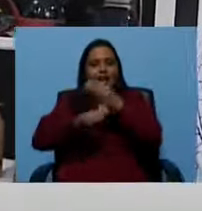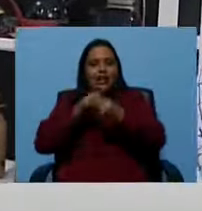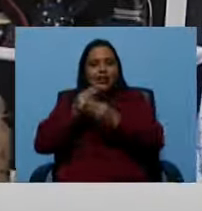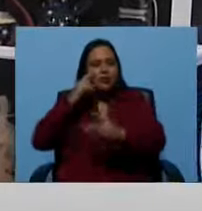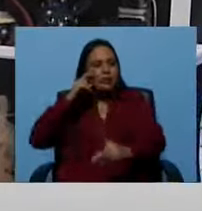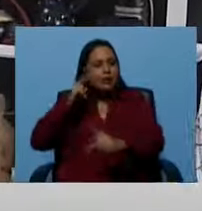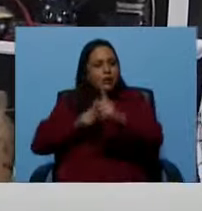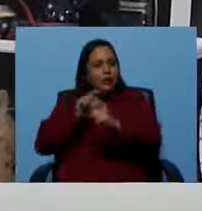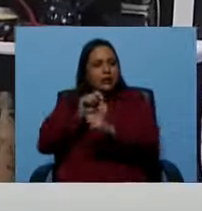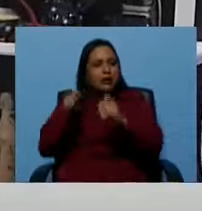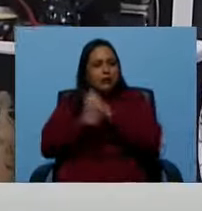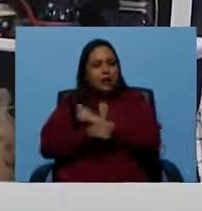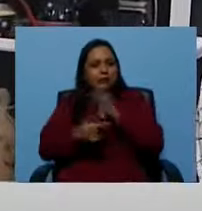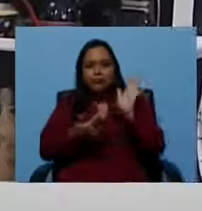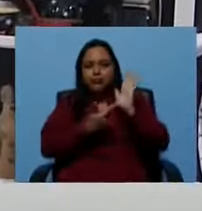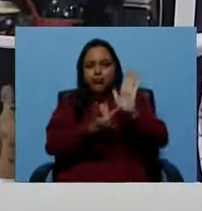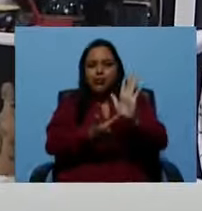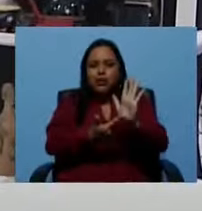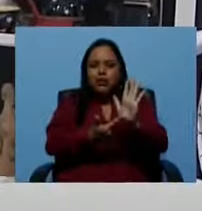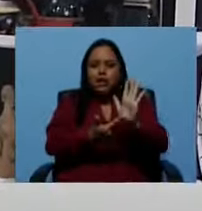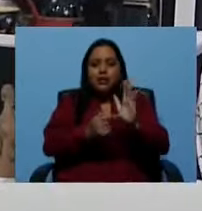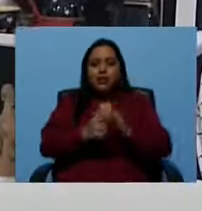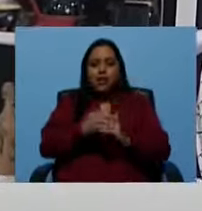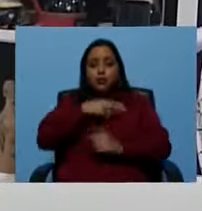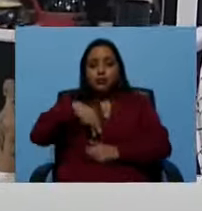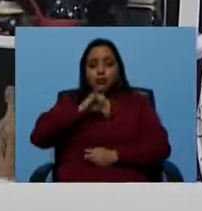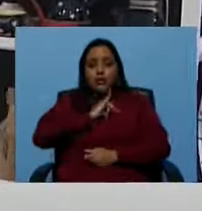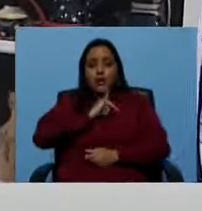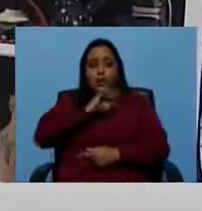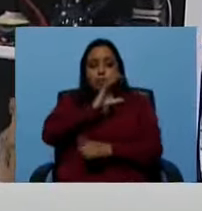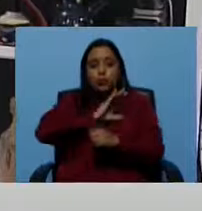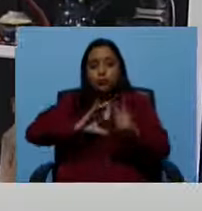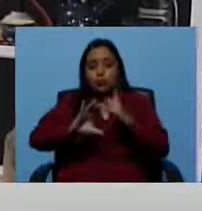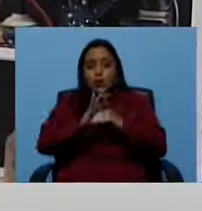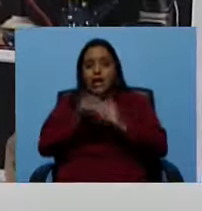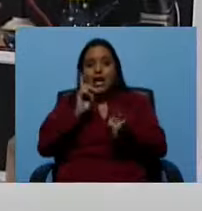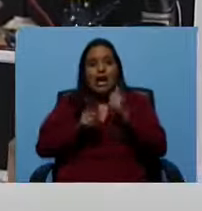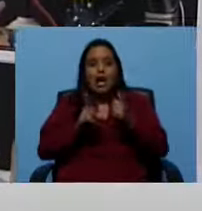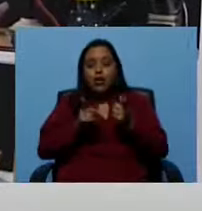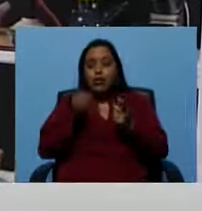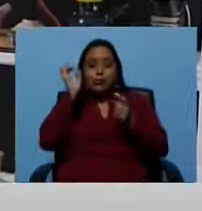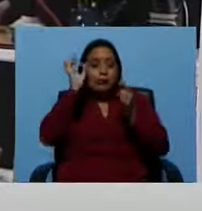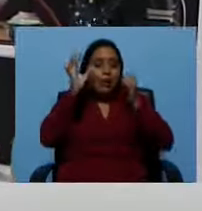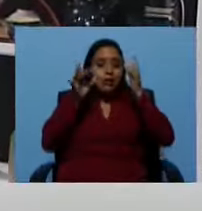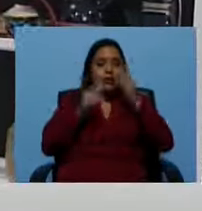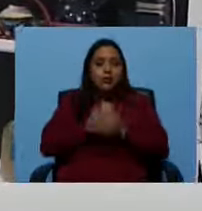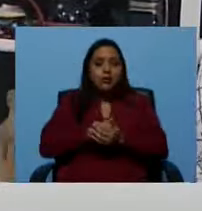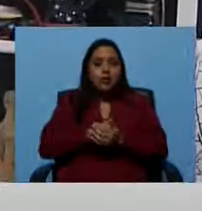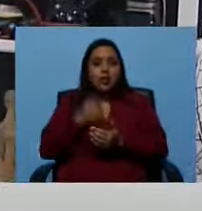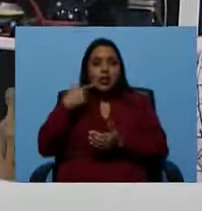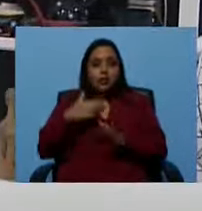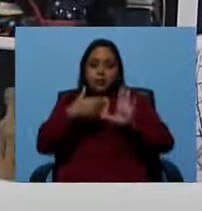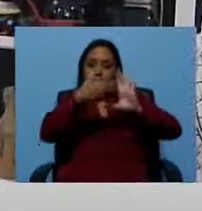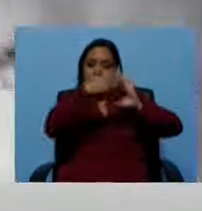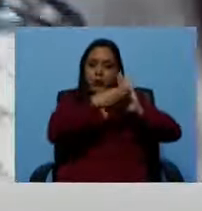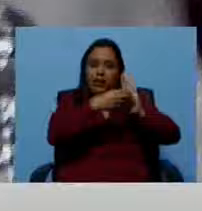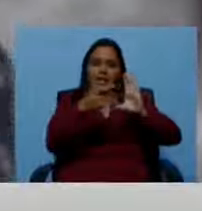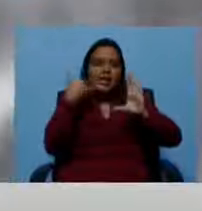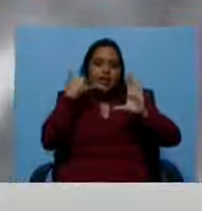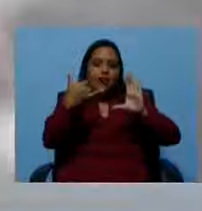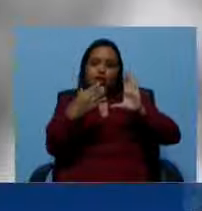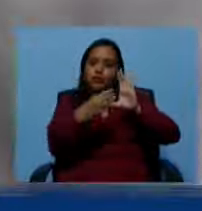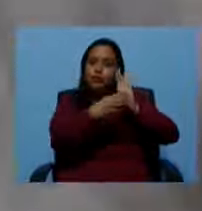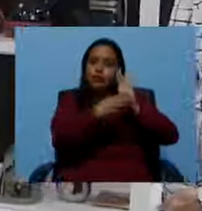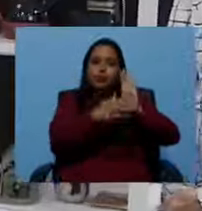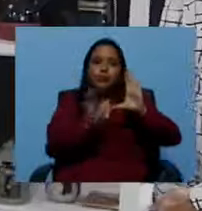de convertir esta muestra de nuestra identidad cultural en algo utilitario, y esto es para colocar los teléfonos, un portateléfono. ¿Qué